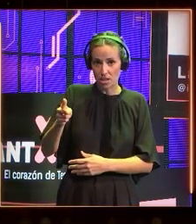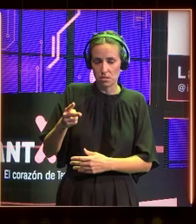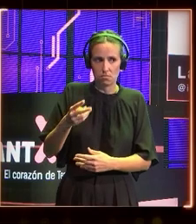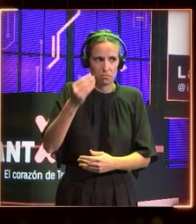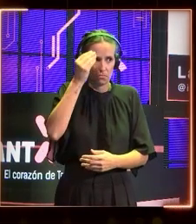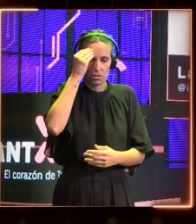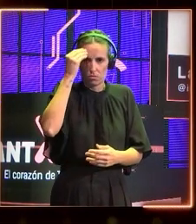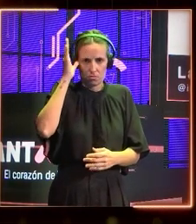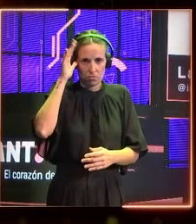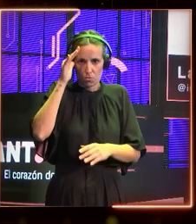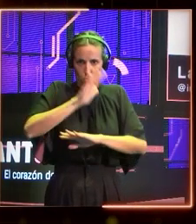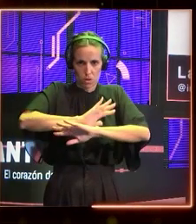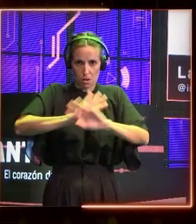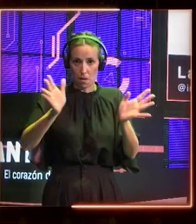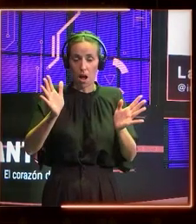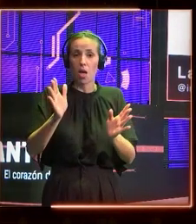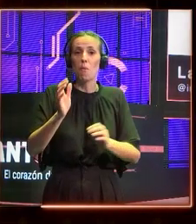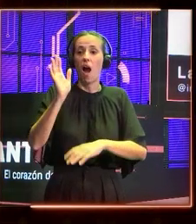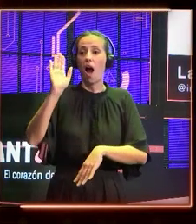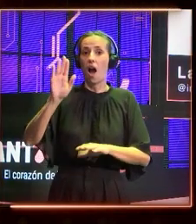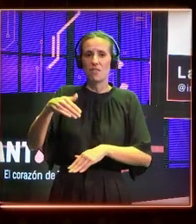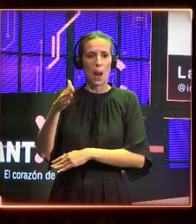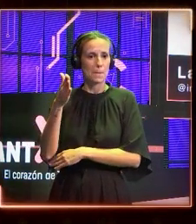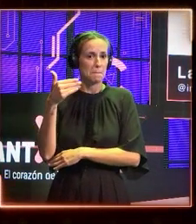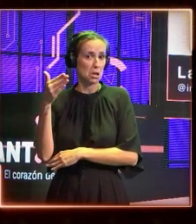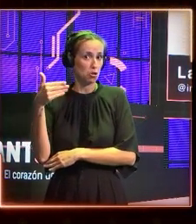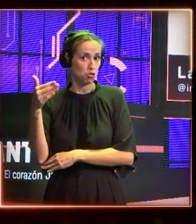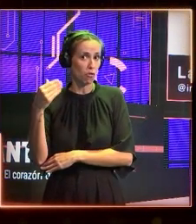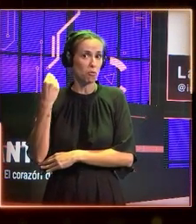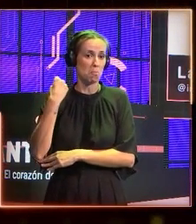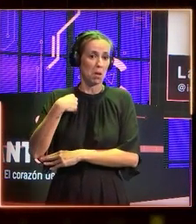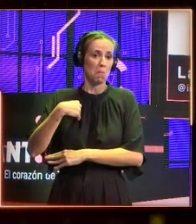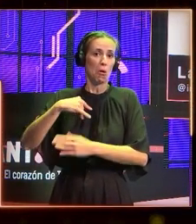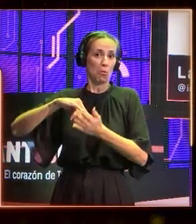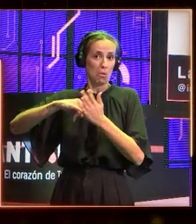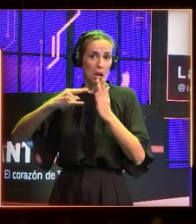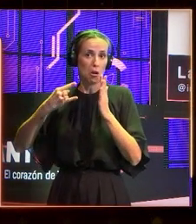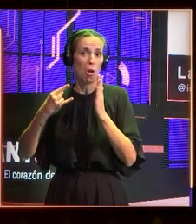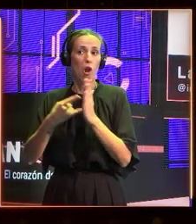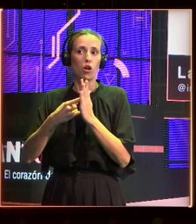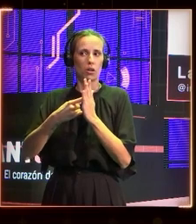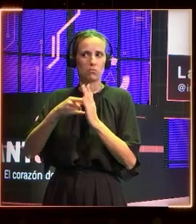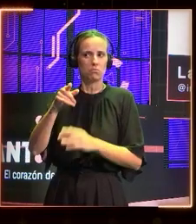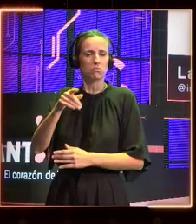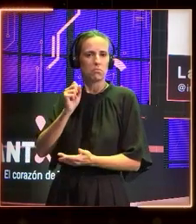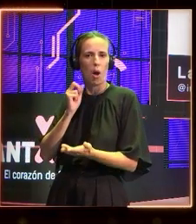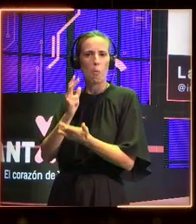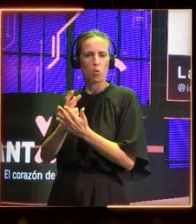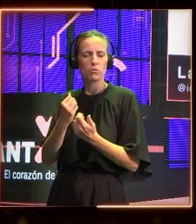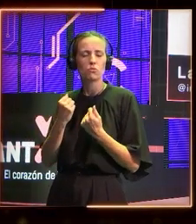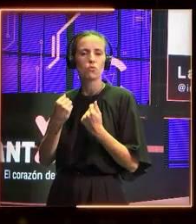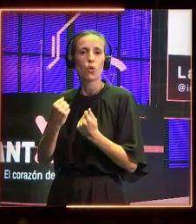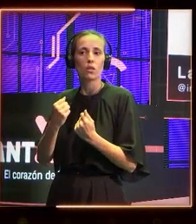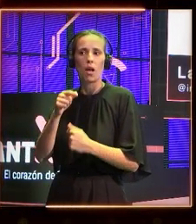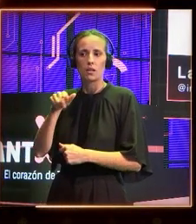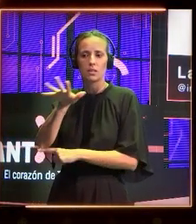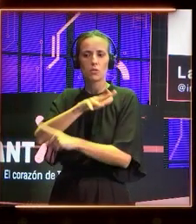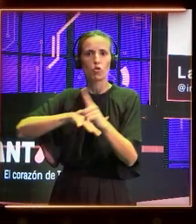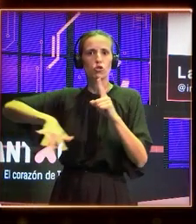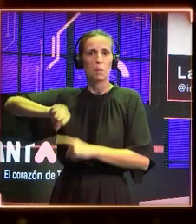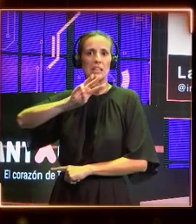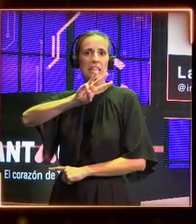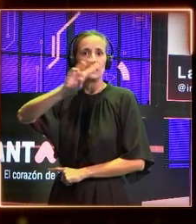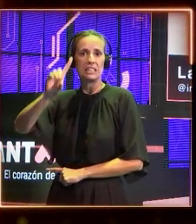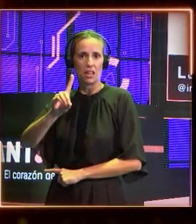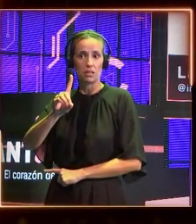una salvajada Pues bueno Microsoft otra empresa de las grandes tecnológicas está apostando fuertemente por todo este este ecosistema 3D